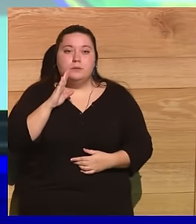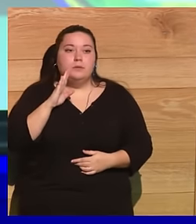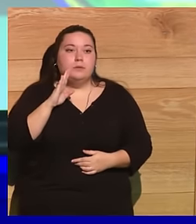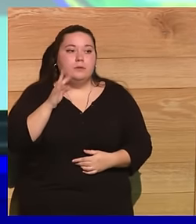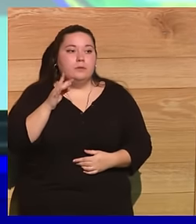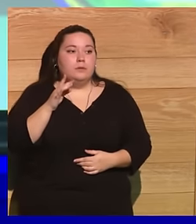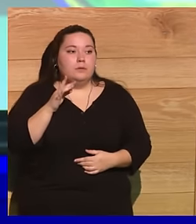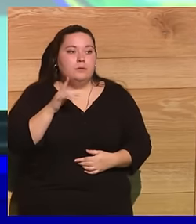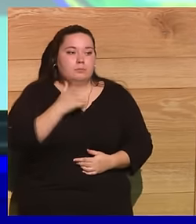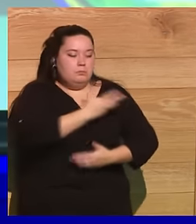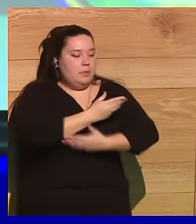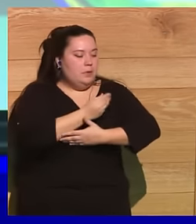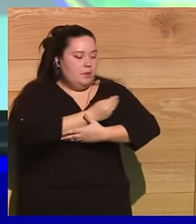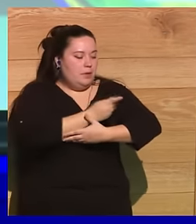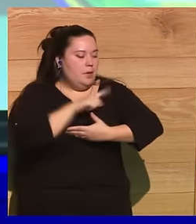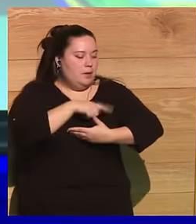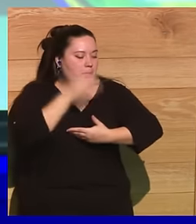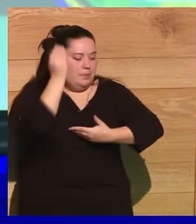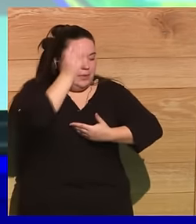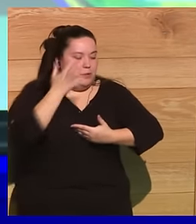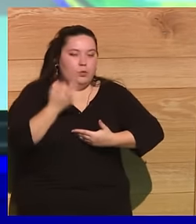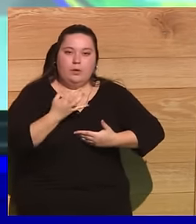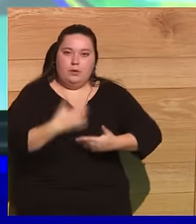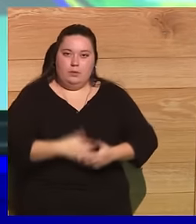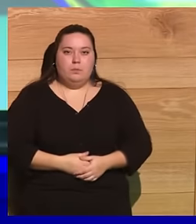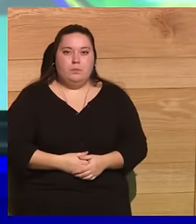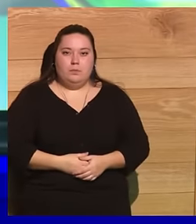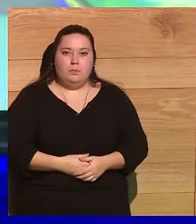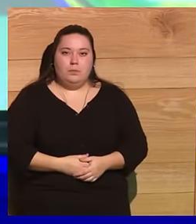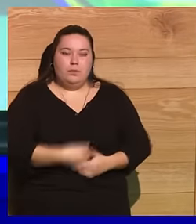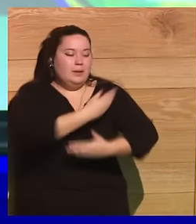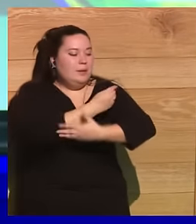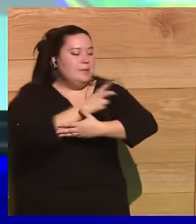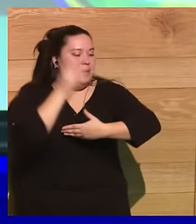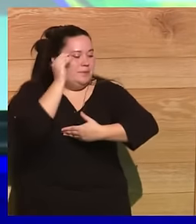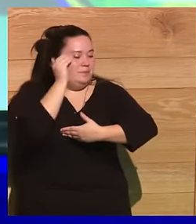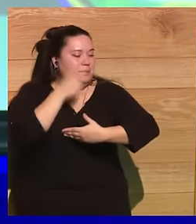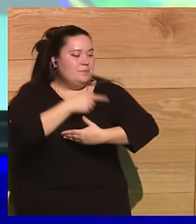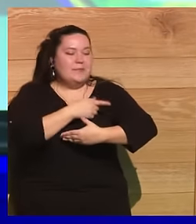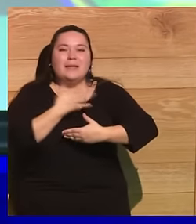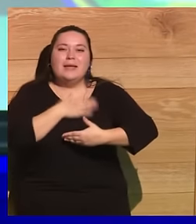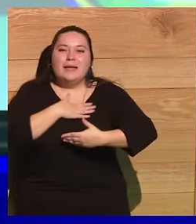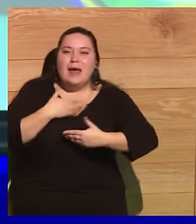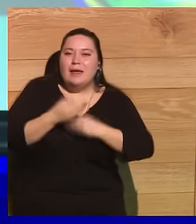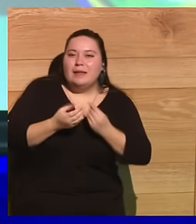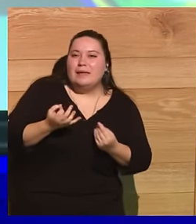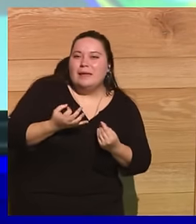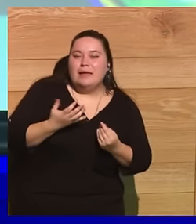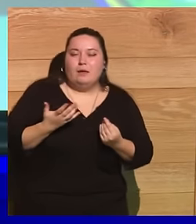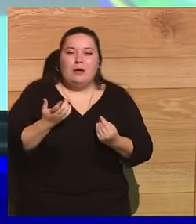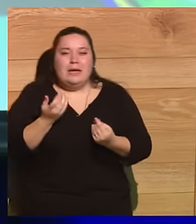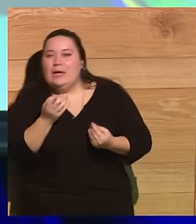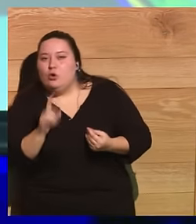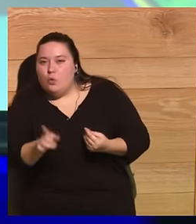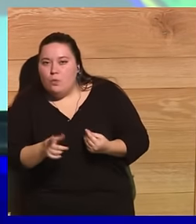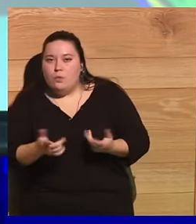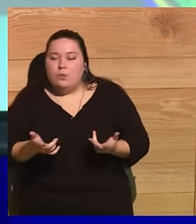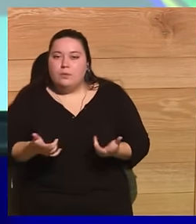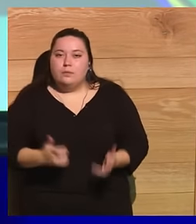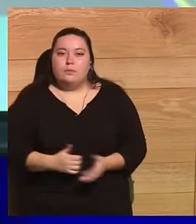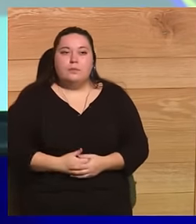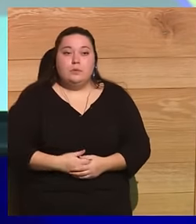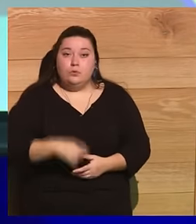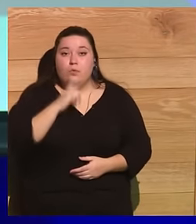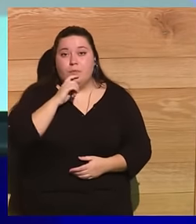qué es lo que está pensando nuestro hijo, o sea, qué quiere hacer, qué no quiere hacer. Y muchas veces esto es complicado